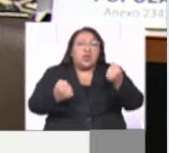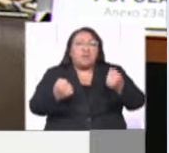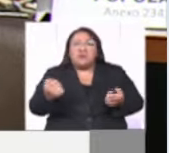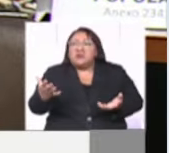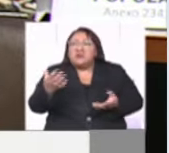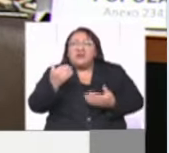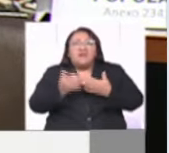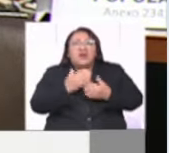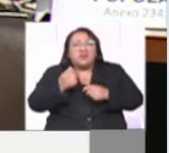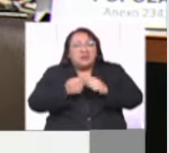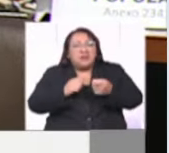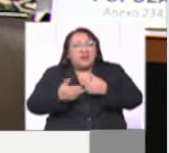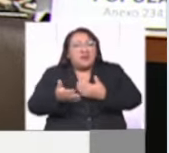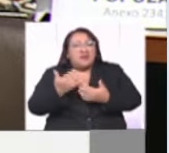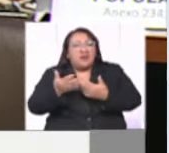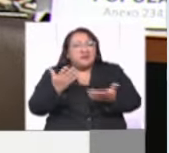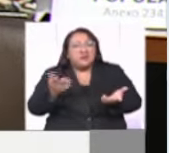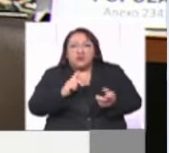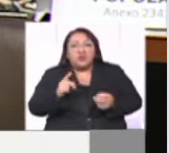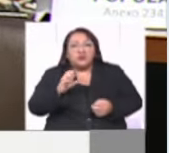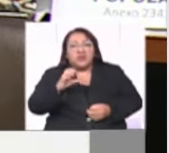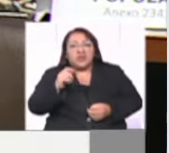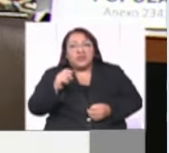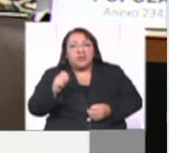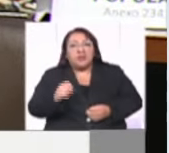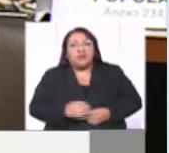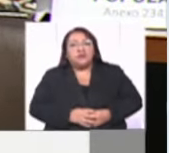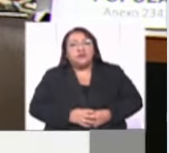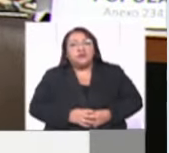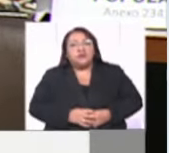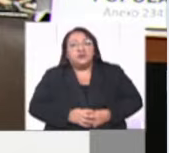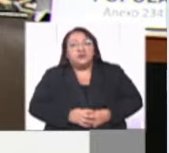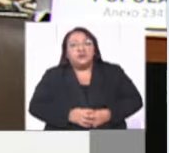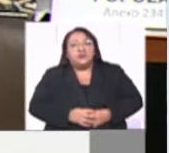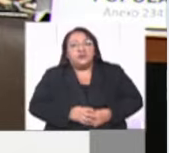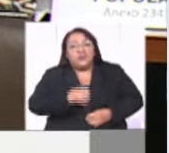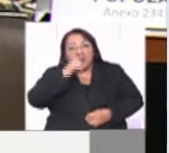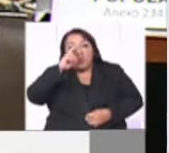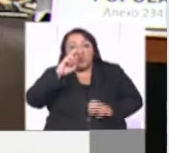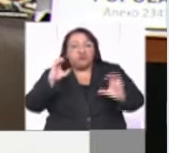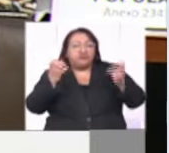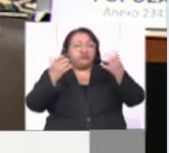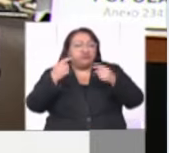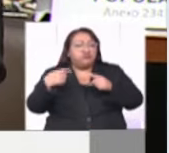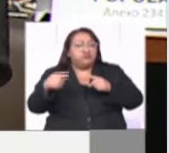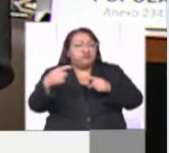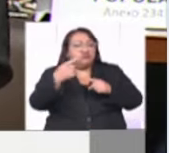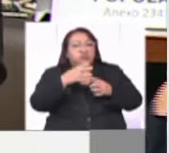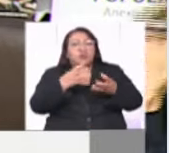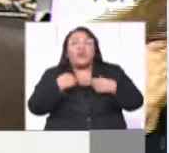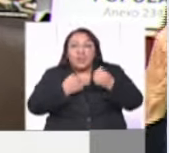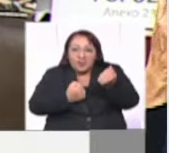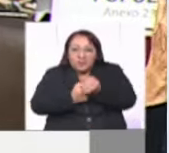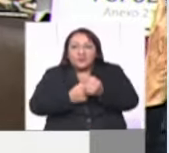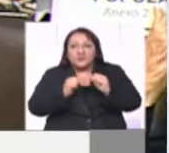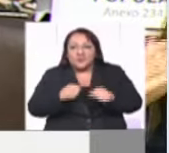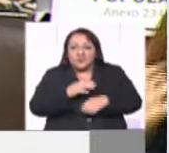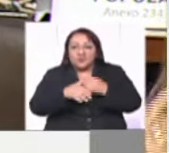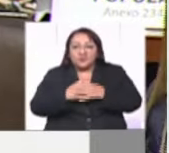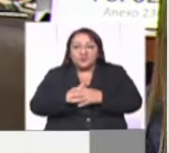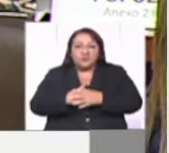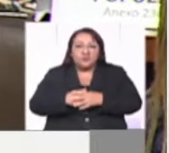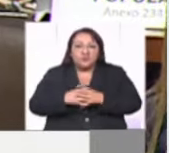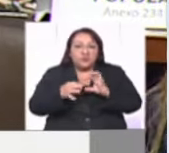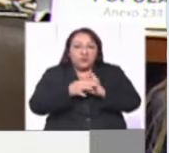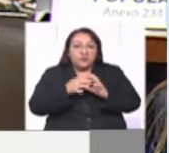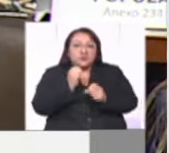etcétera, de los frentes de defensa, de la CGTP, de la FDTC del Cusco. estamos apoyando. Creo que estamos todos unidos